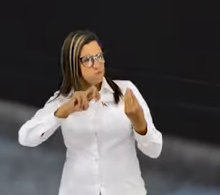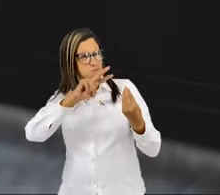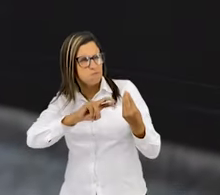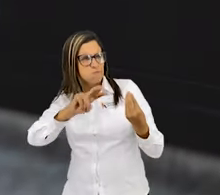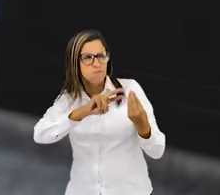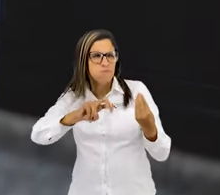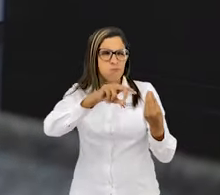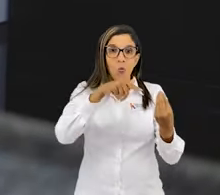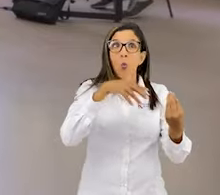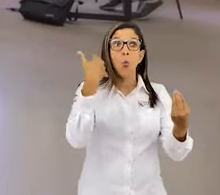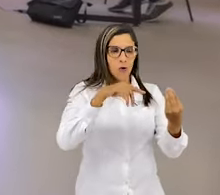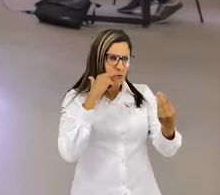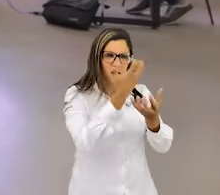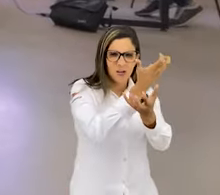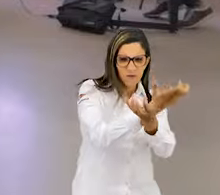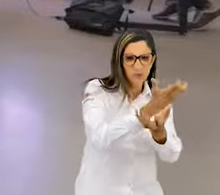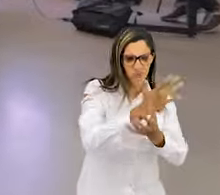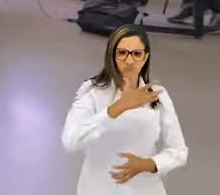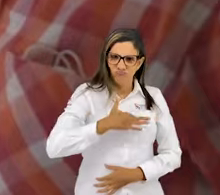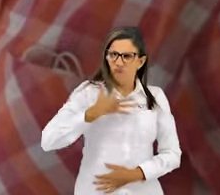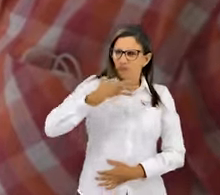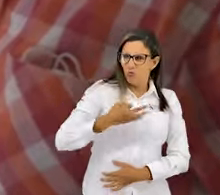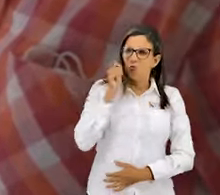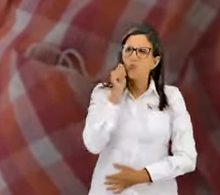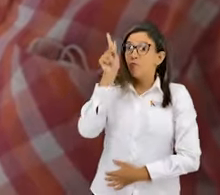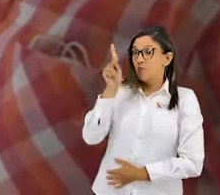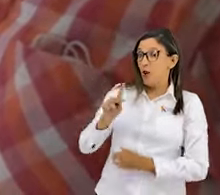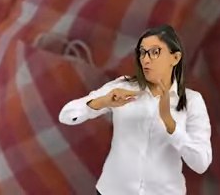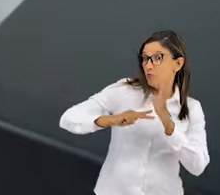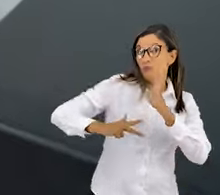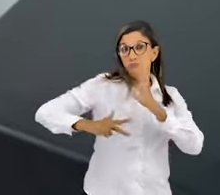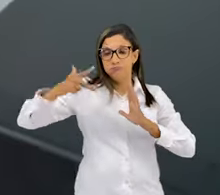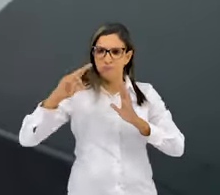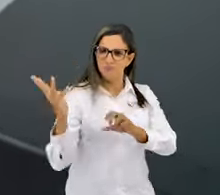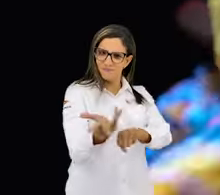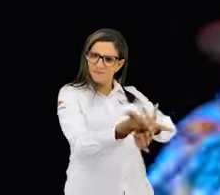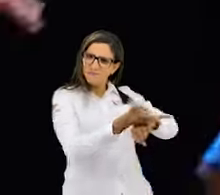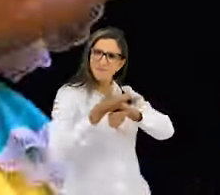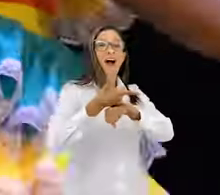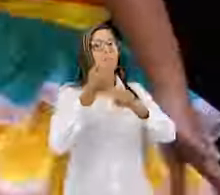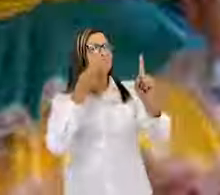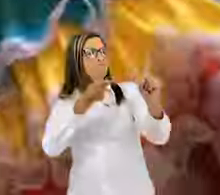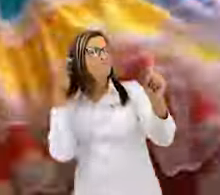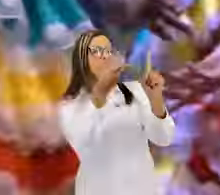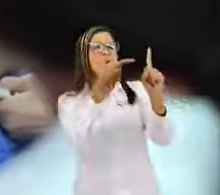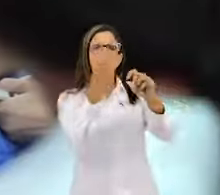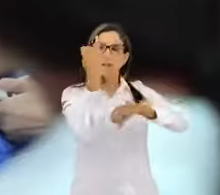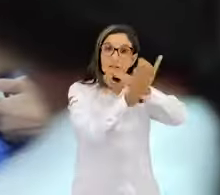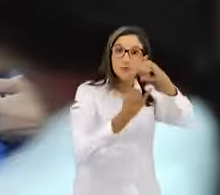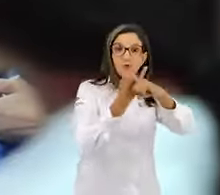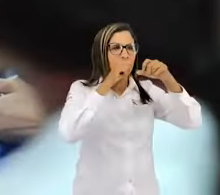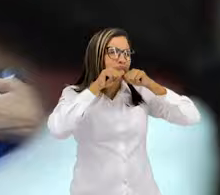en la investigación y extensión desde unas bases científicas, éticas, humanísticas, tecnológicas, artísticas y con